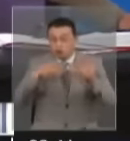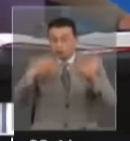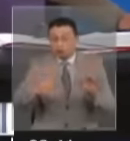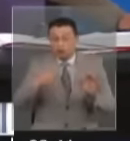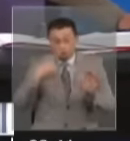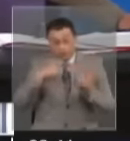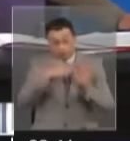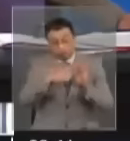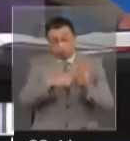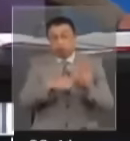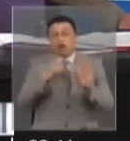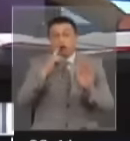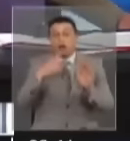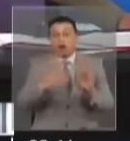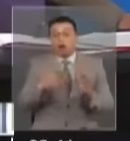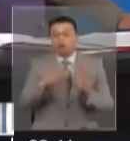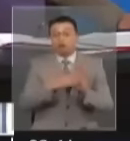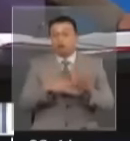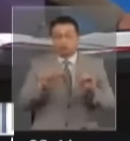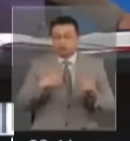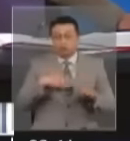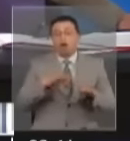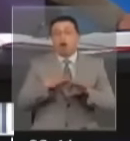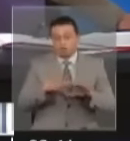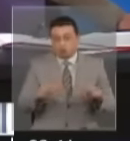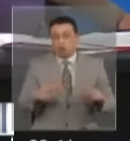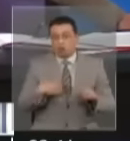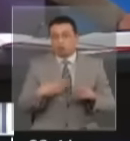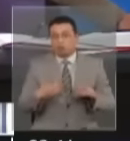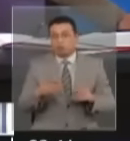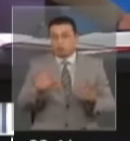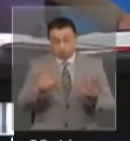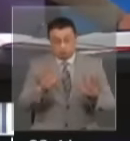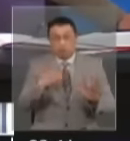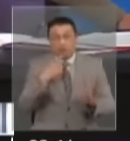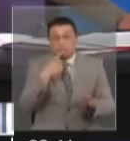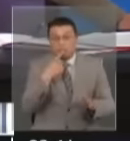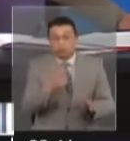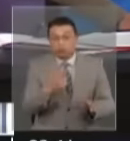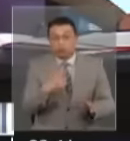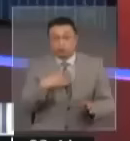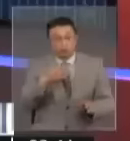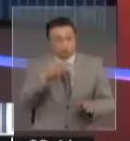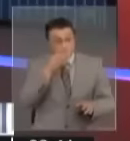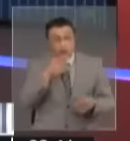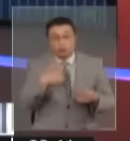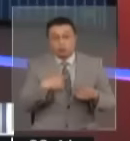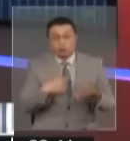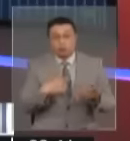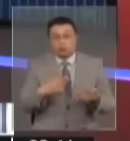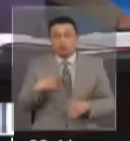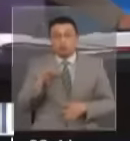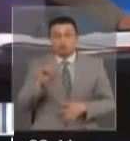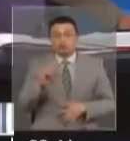evidencia en algunas patologías, estoy absolutamente... ¿Me está preguntando si fumé? Sí, no, yo no le pregunto, le pregunto a Andrés, pero... Sí, yo he